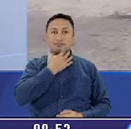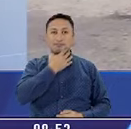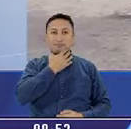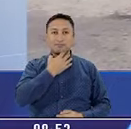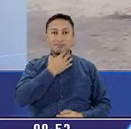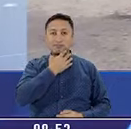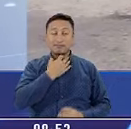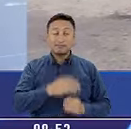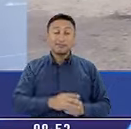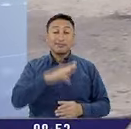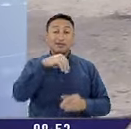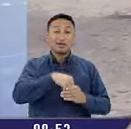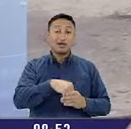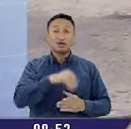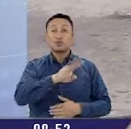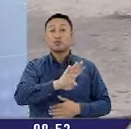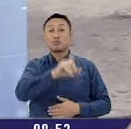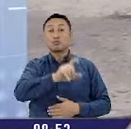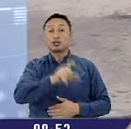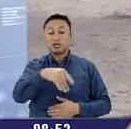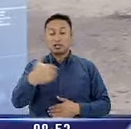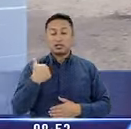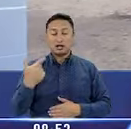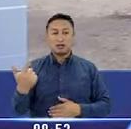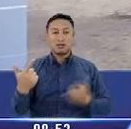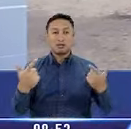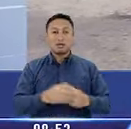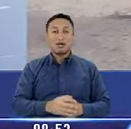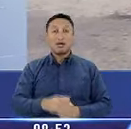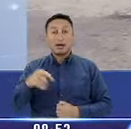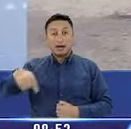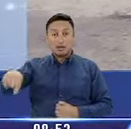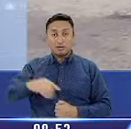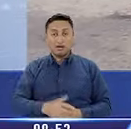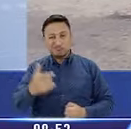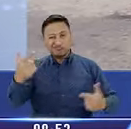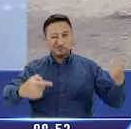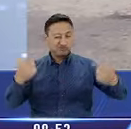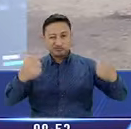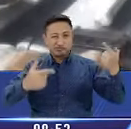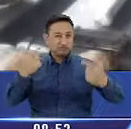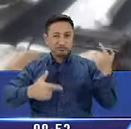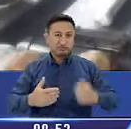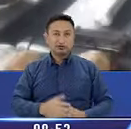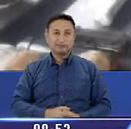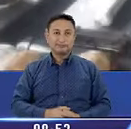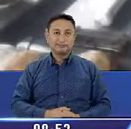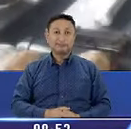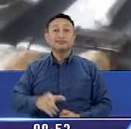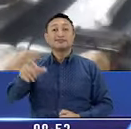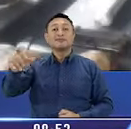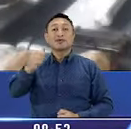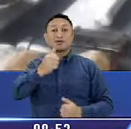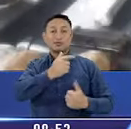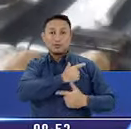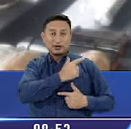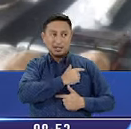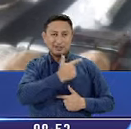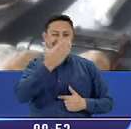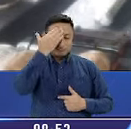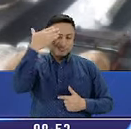se encontraban en el sitio. Con sus armas de fuego pretendieron acabar con la vida de los militares, pero la experiencia de los